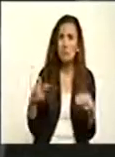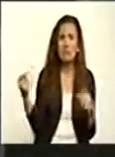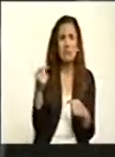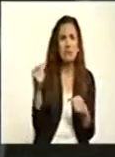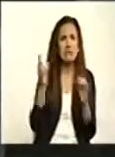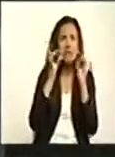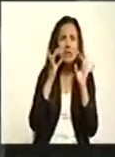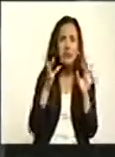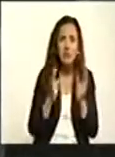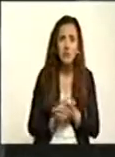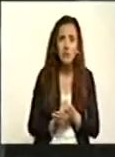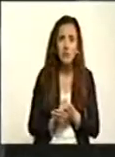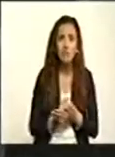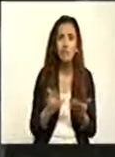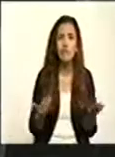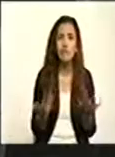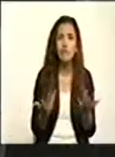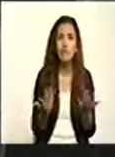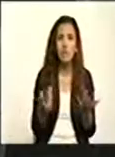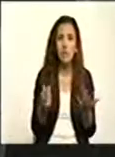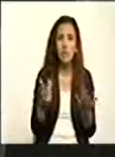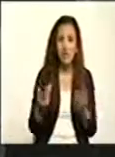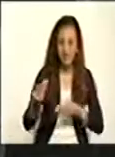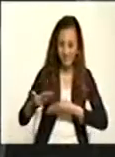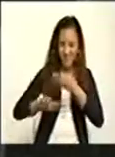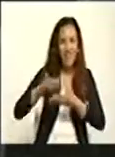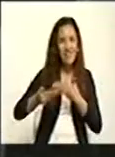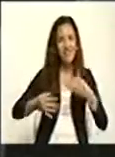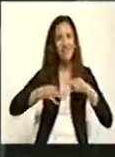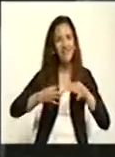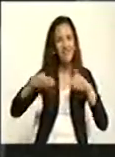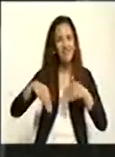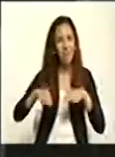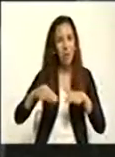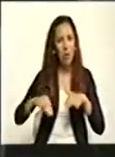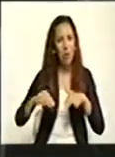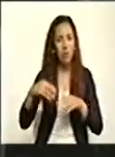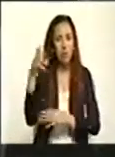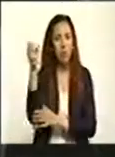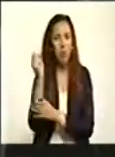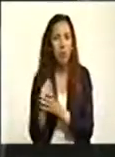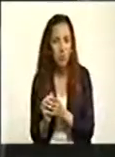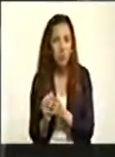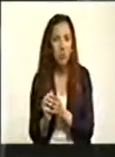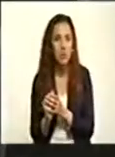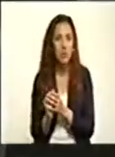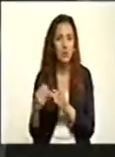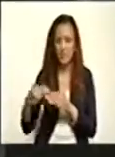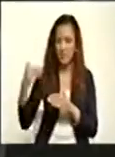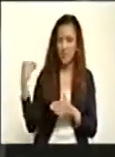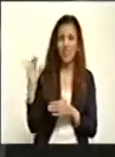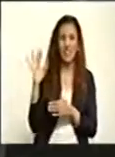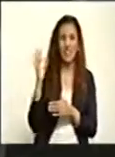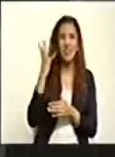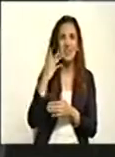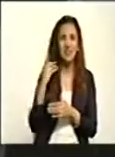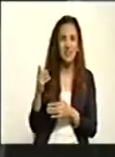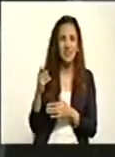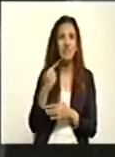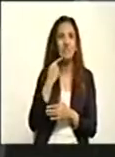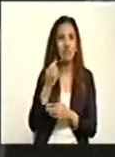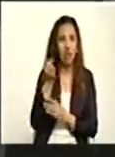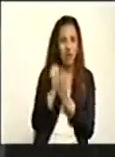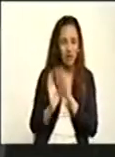Fabricato frena producción textil. Eso fue hace producción textil 15 días, Blue Radio.